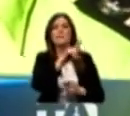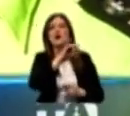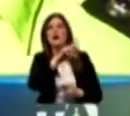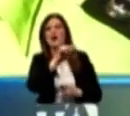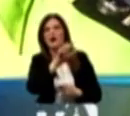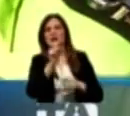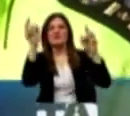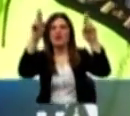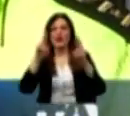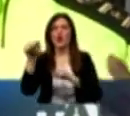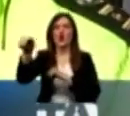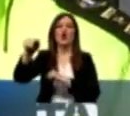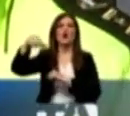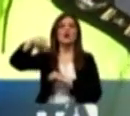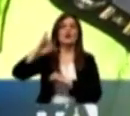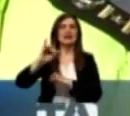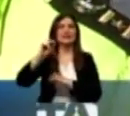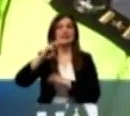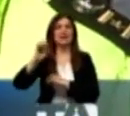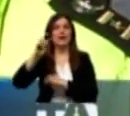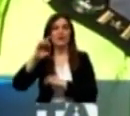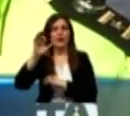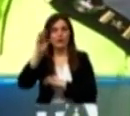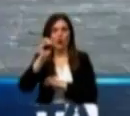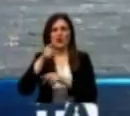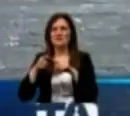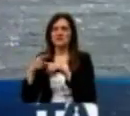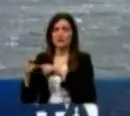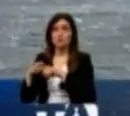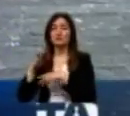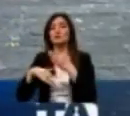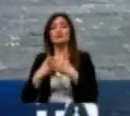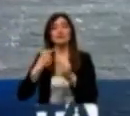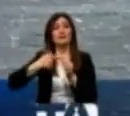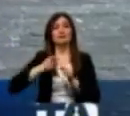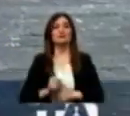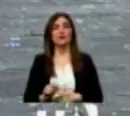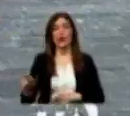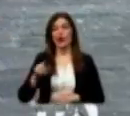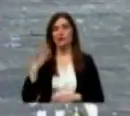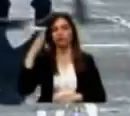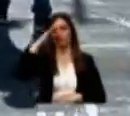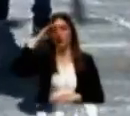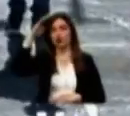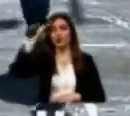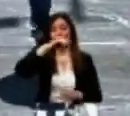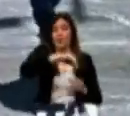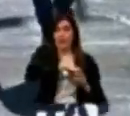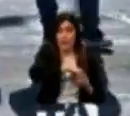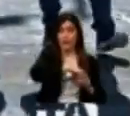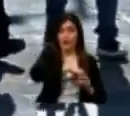Recreo al Sur, como el Quicentro y otros centros comerciales a lo largo y ancho de la ciudad. Los uniformados están dentro y fuera de los